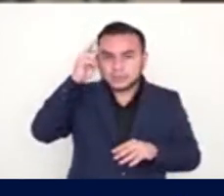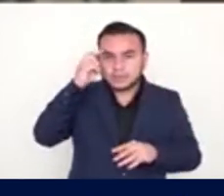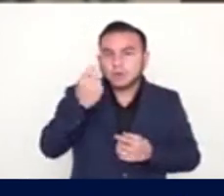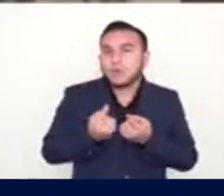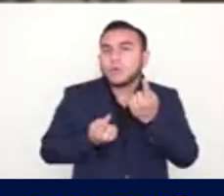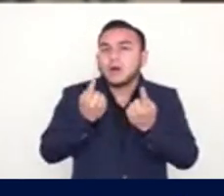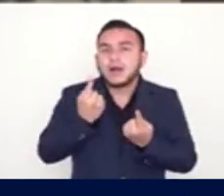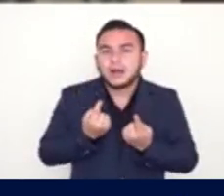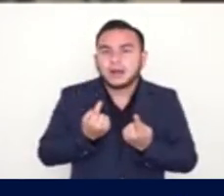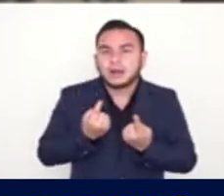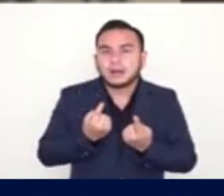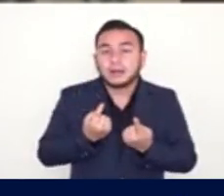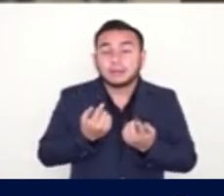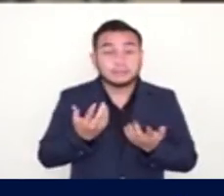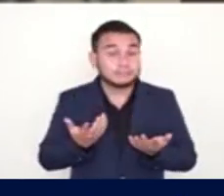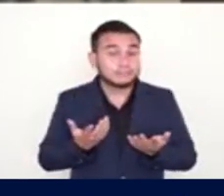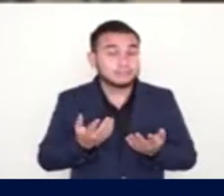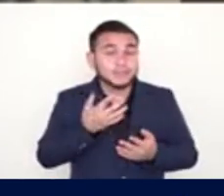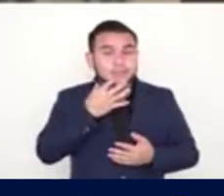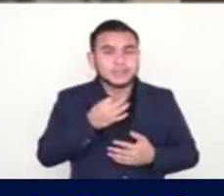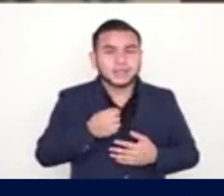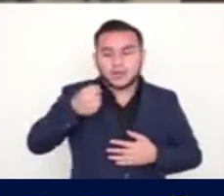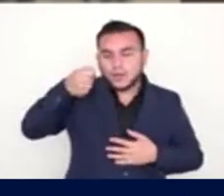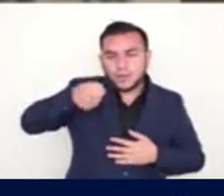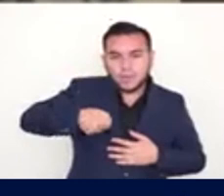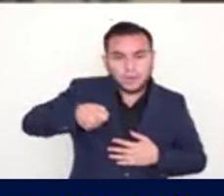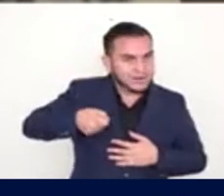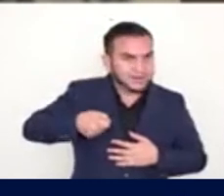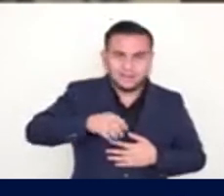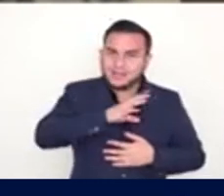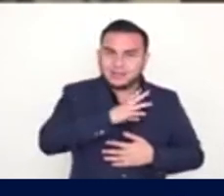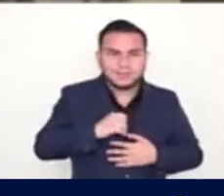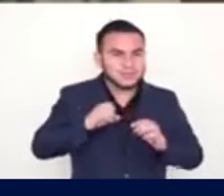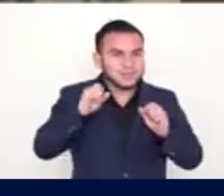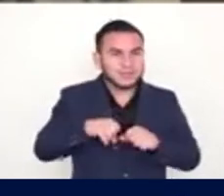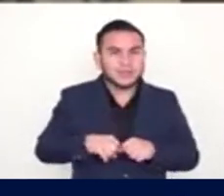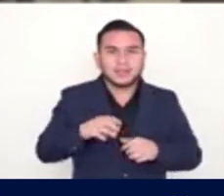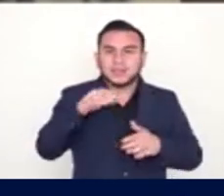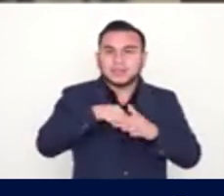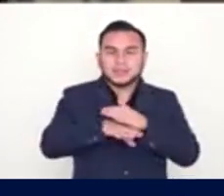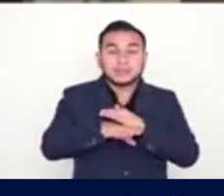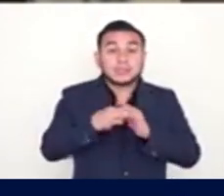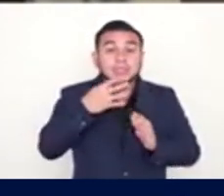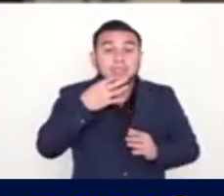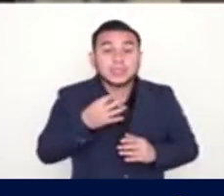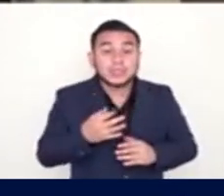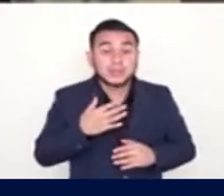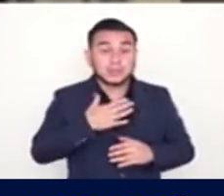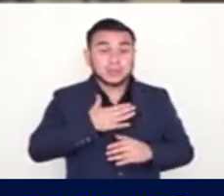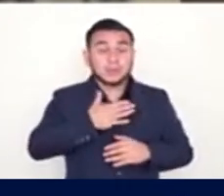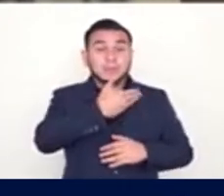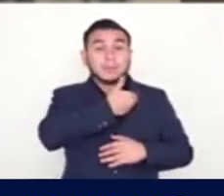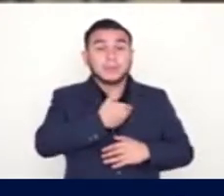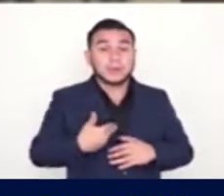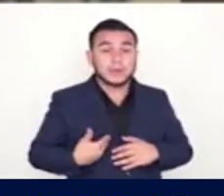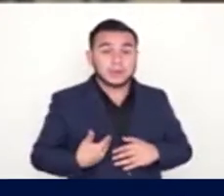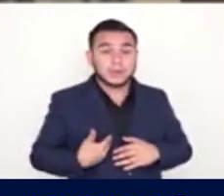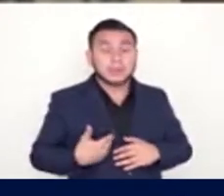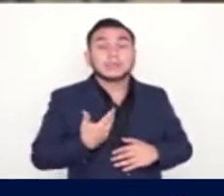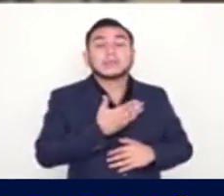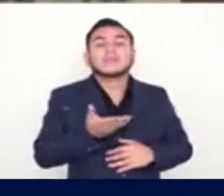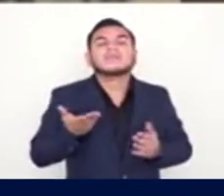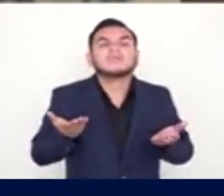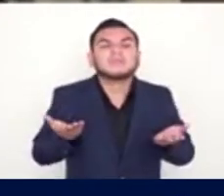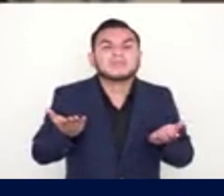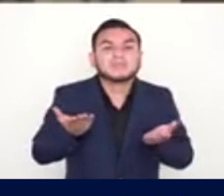razón. Entonces, no hay ningún juez de este país que pueda pedir los archivos. Ahora, yo como presidente y comandante general de la